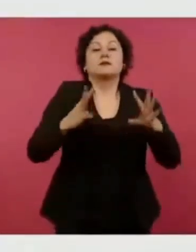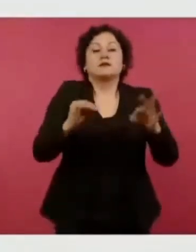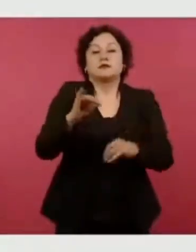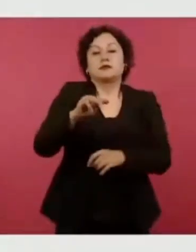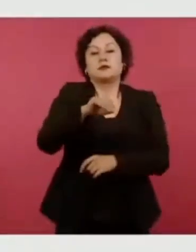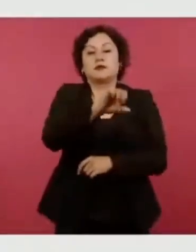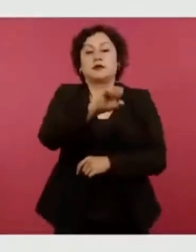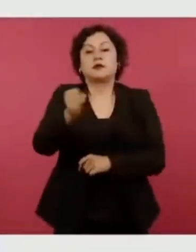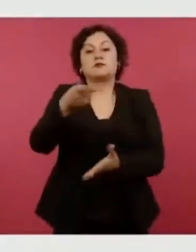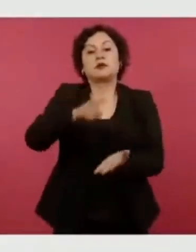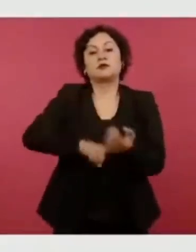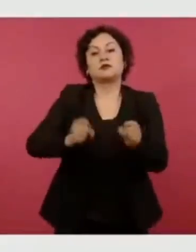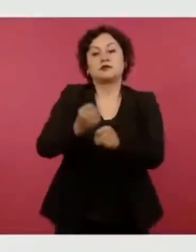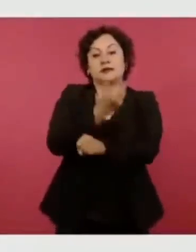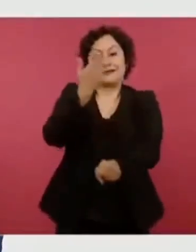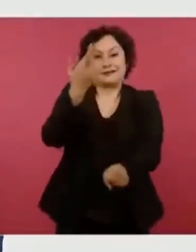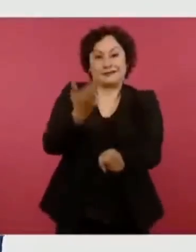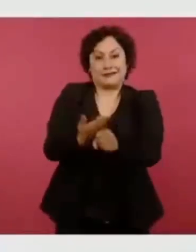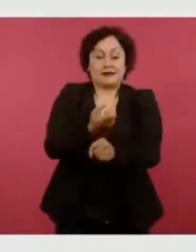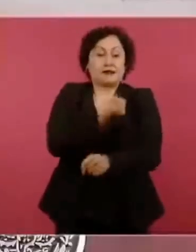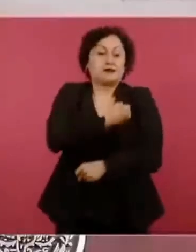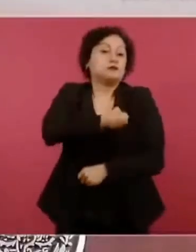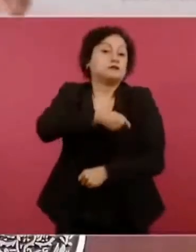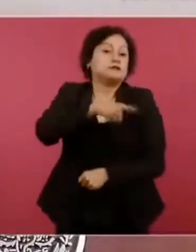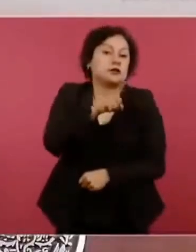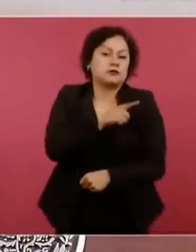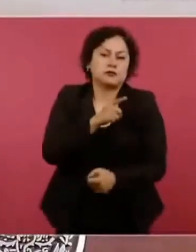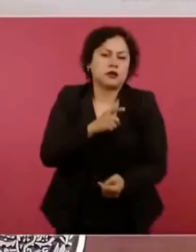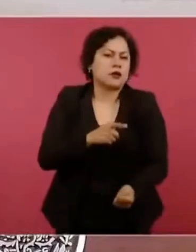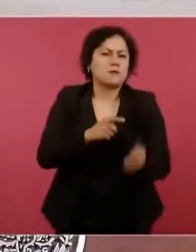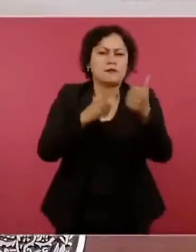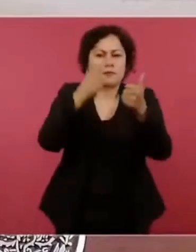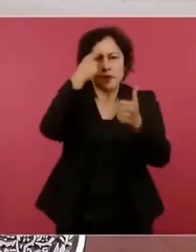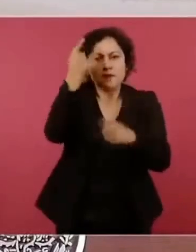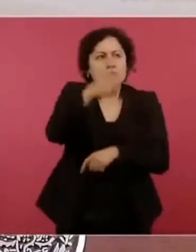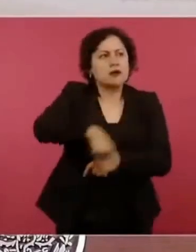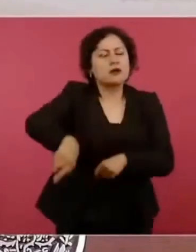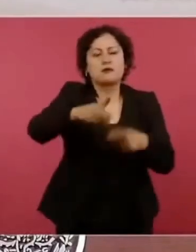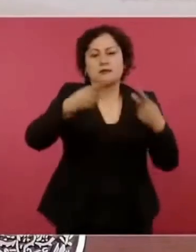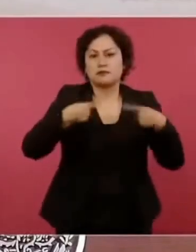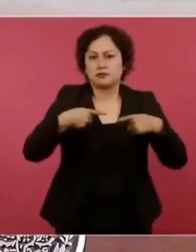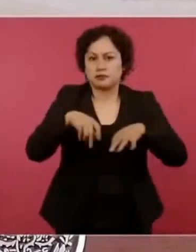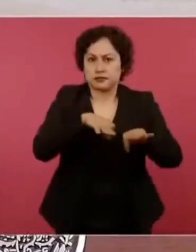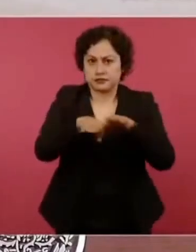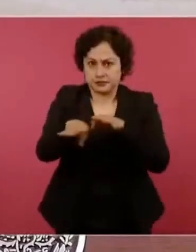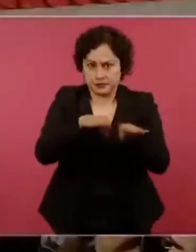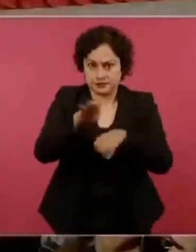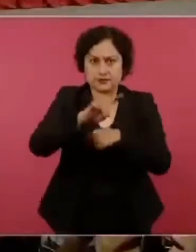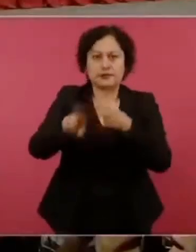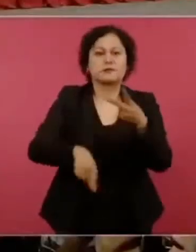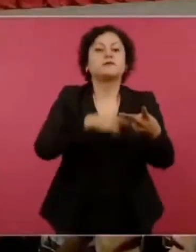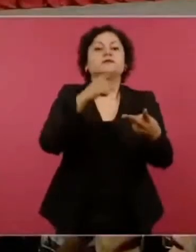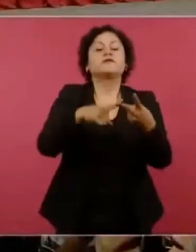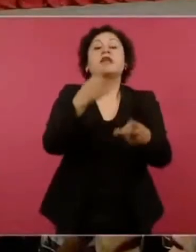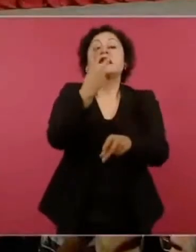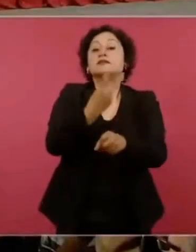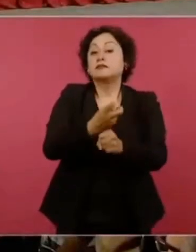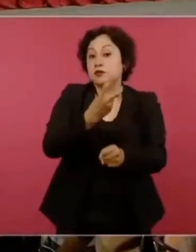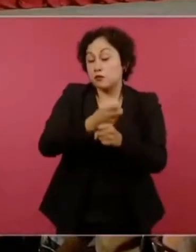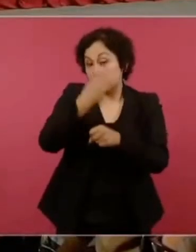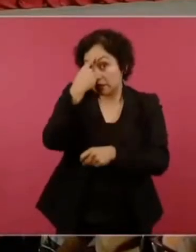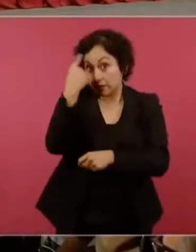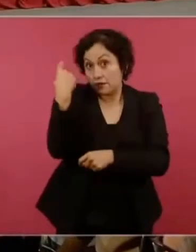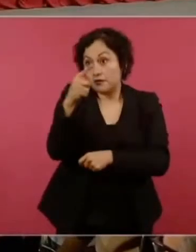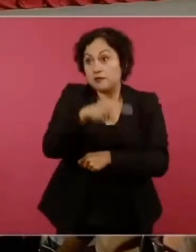de Salubridad y Asistencia. La primera para la atención médica de los trabajadores y sus familias, la segunda, la Secretaría de Salubridad y Asistencia, para